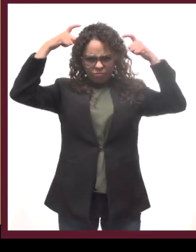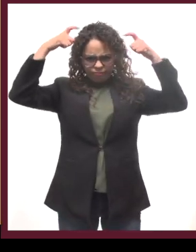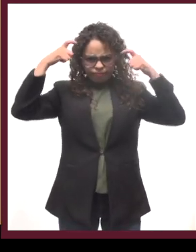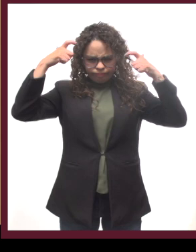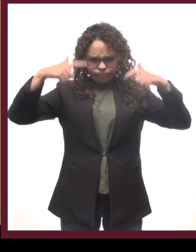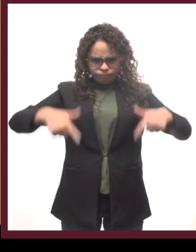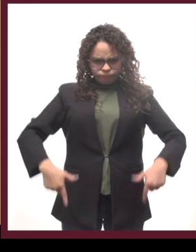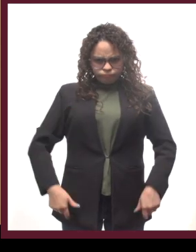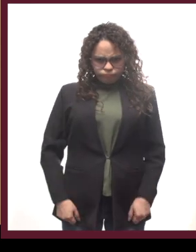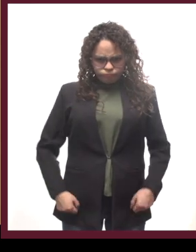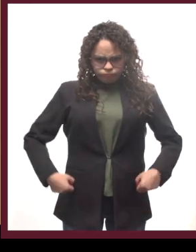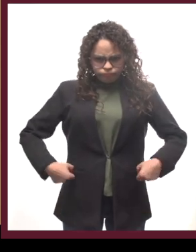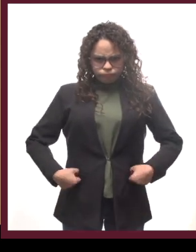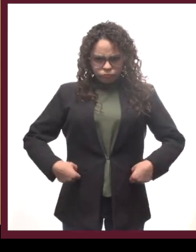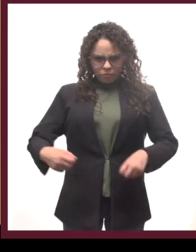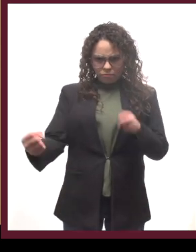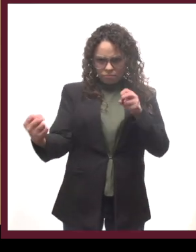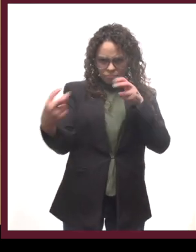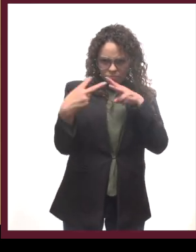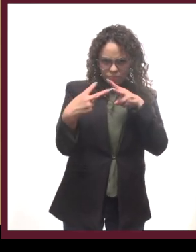Dos vaqueros que se miran.